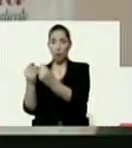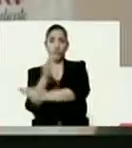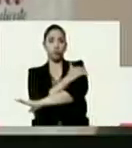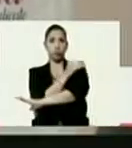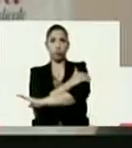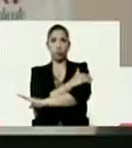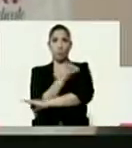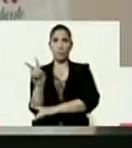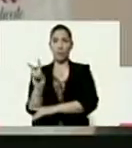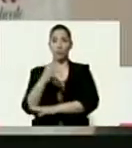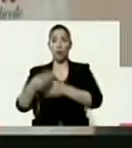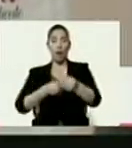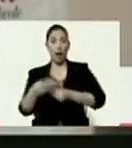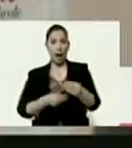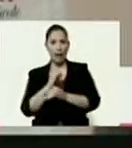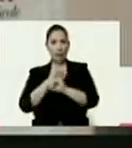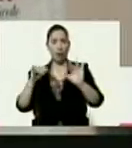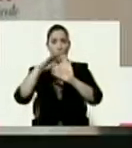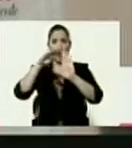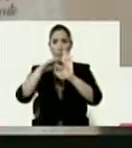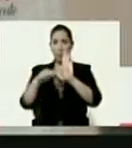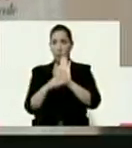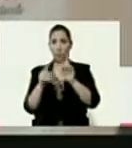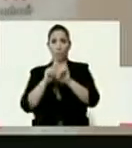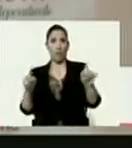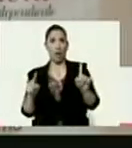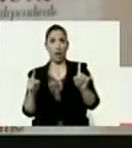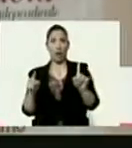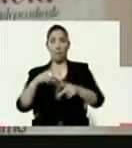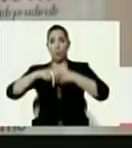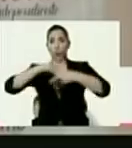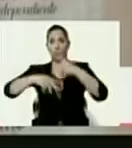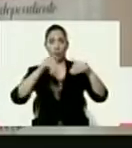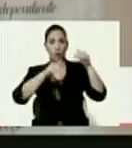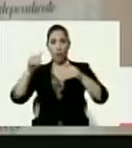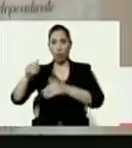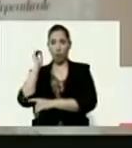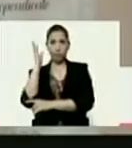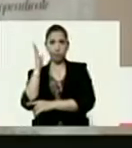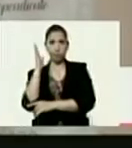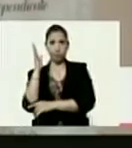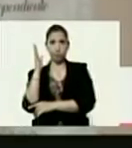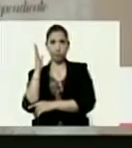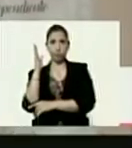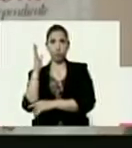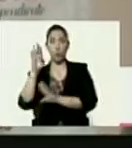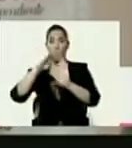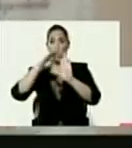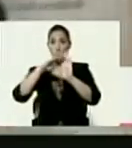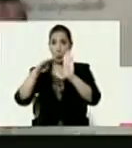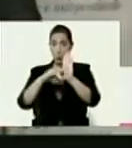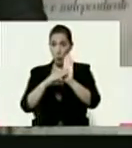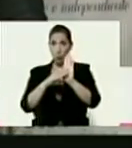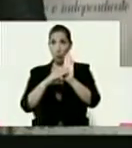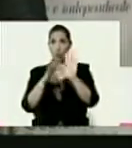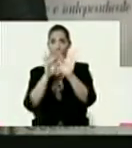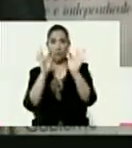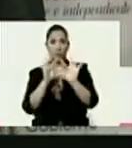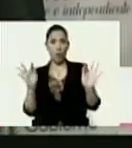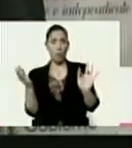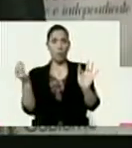para que se establezcan las condiciones de ese proceso electoral parlamentario en la forma más